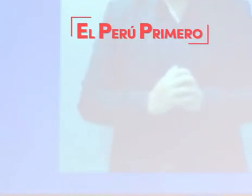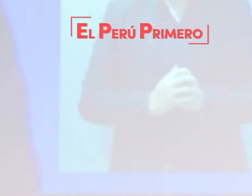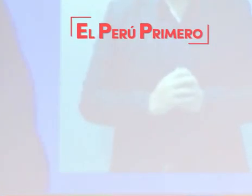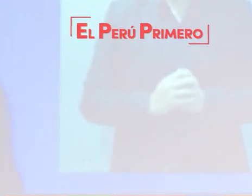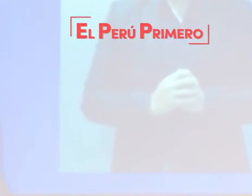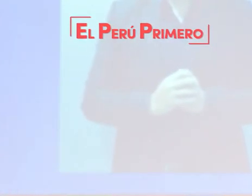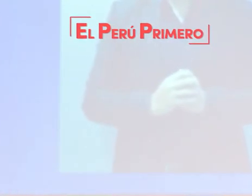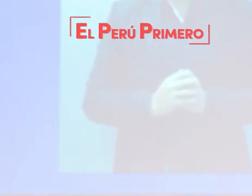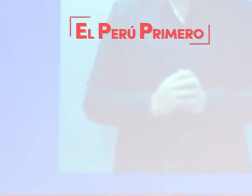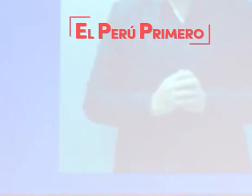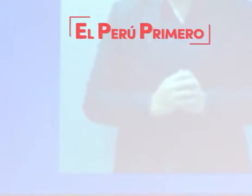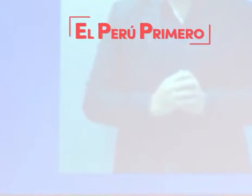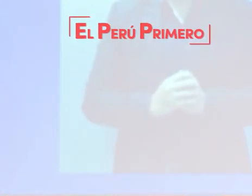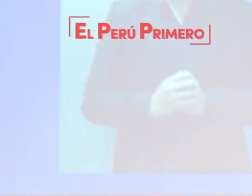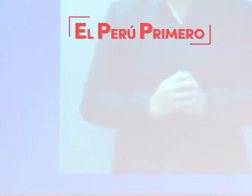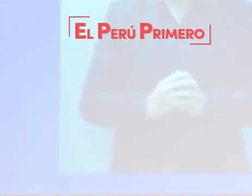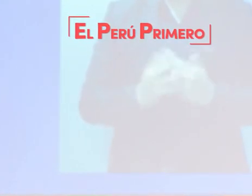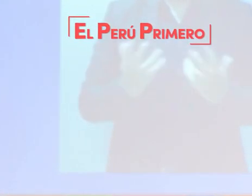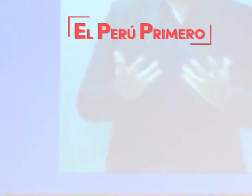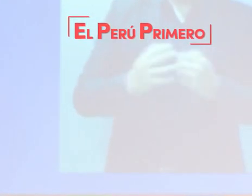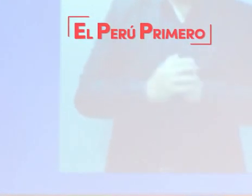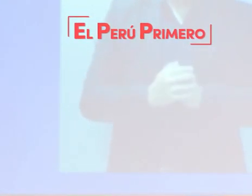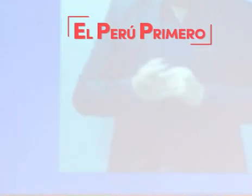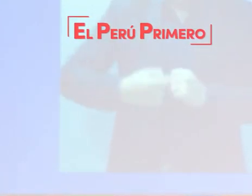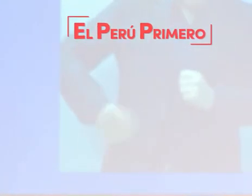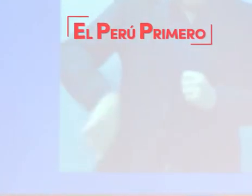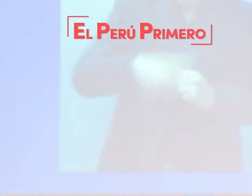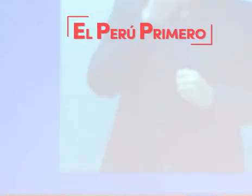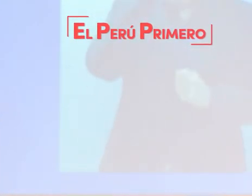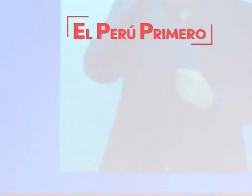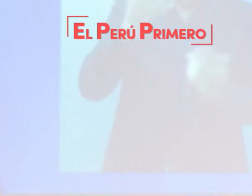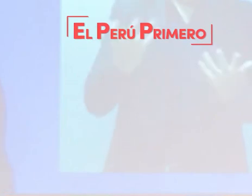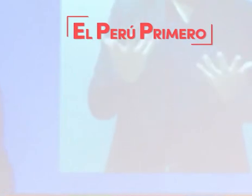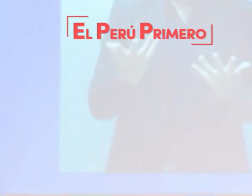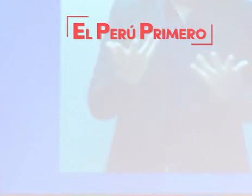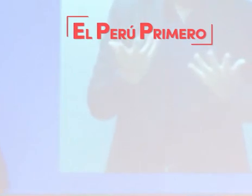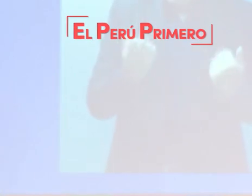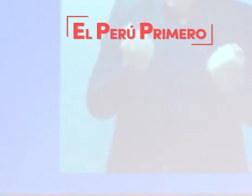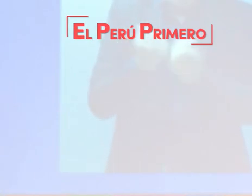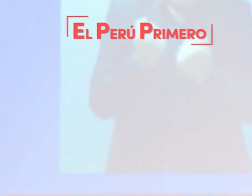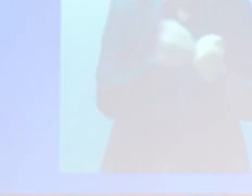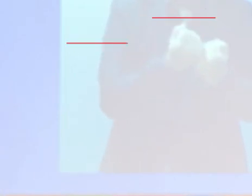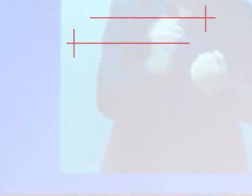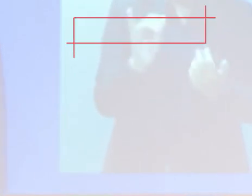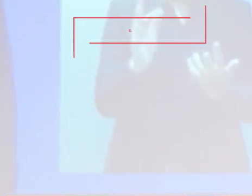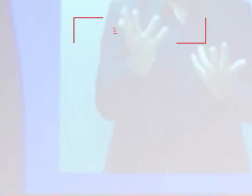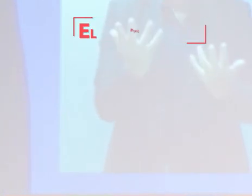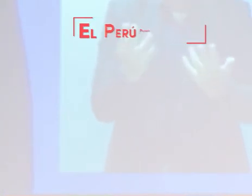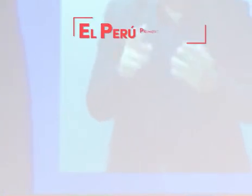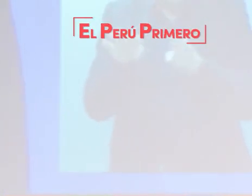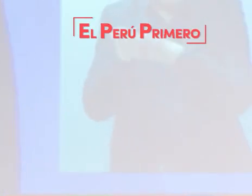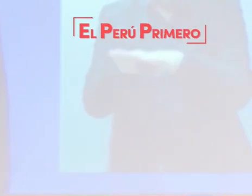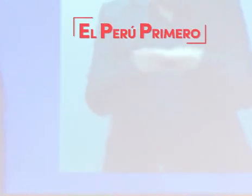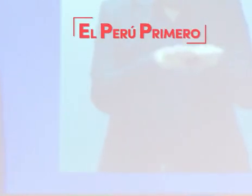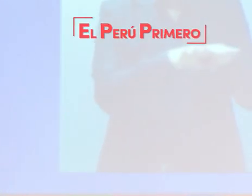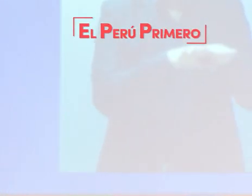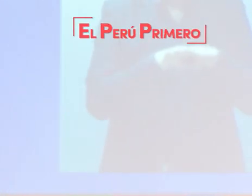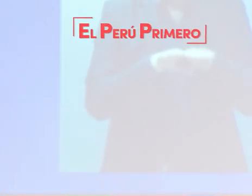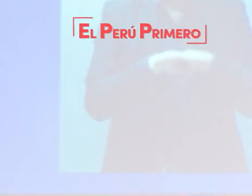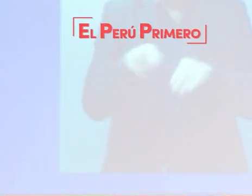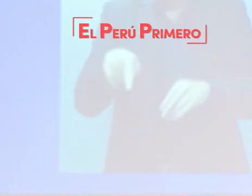Ser un país donde todos los que lo habitan tengan exactamente la misma